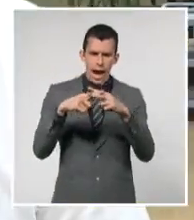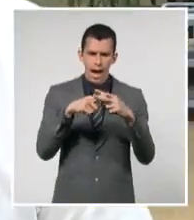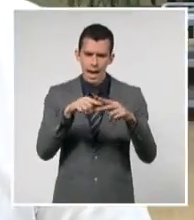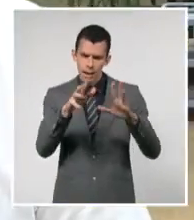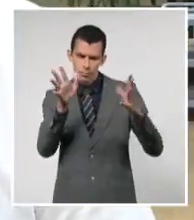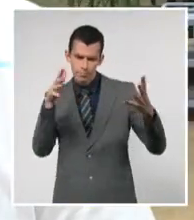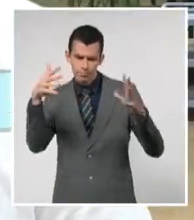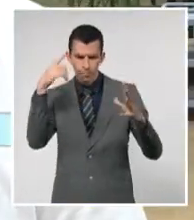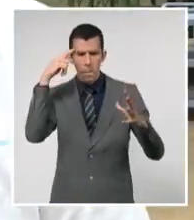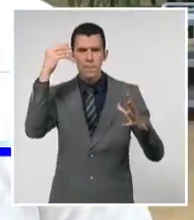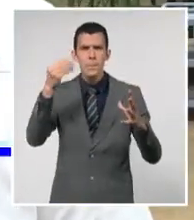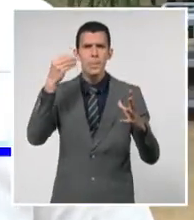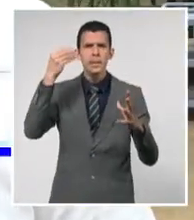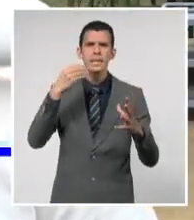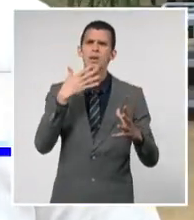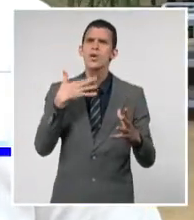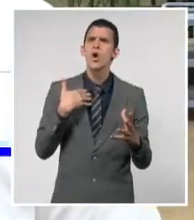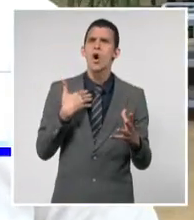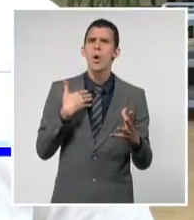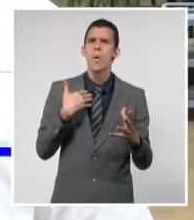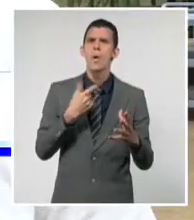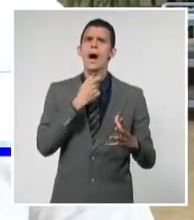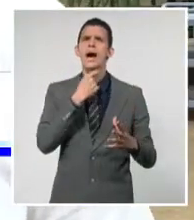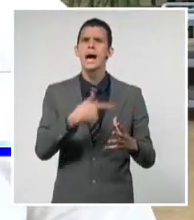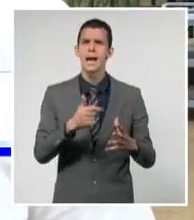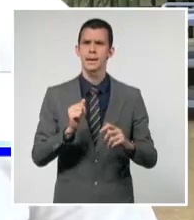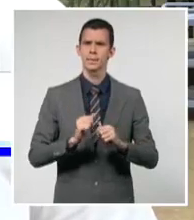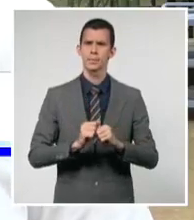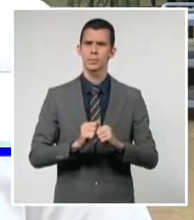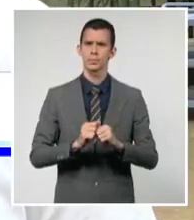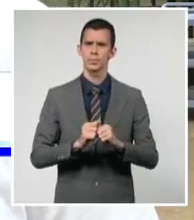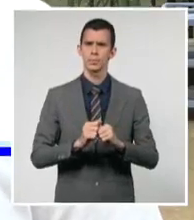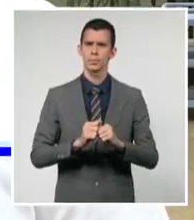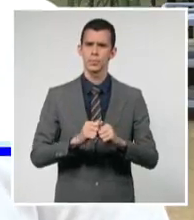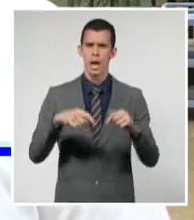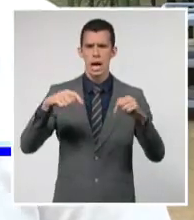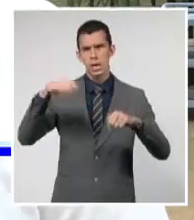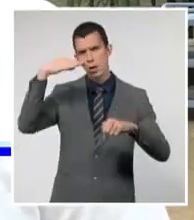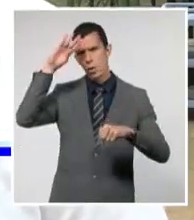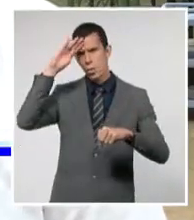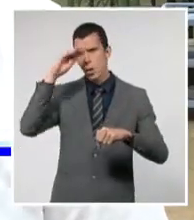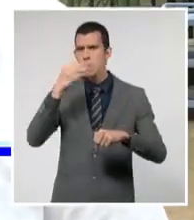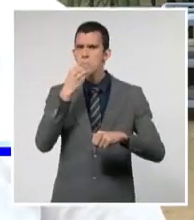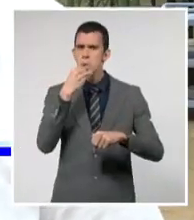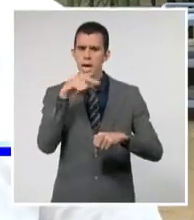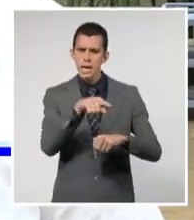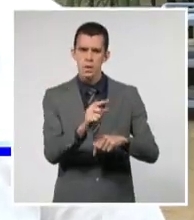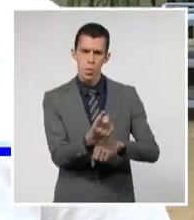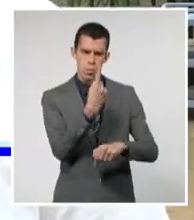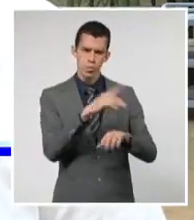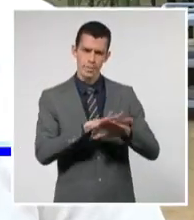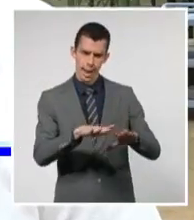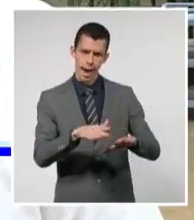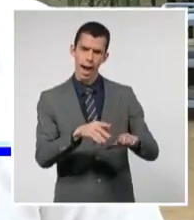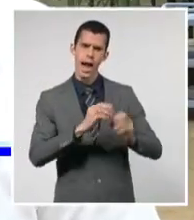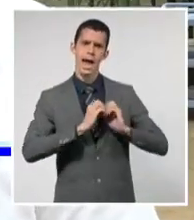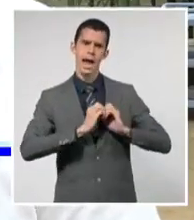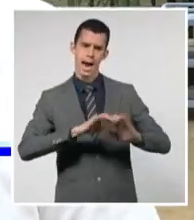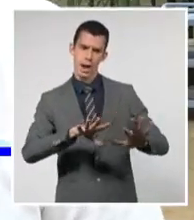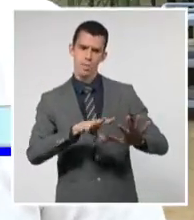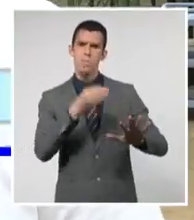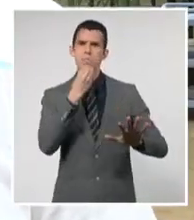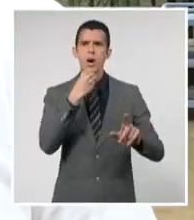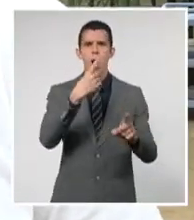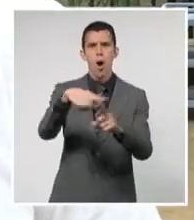hicimos fue pensar para que fuera replicable con la tecnología que hoy por hoy cuenta el país. Dada esta tarea, vinculamos la electrónica